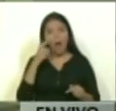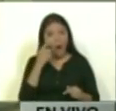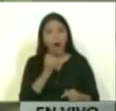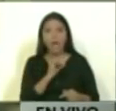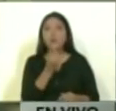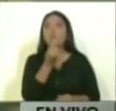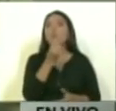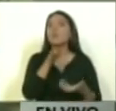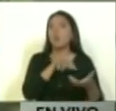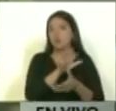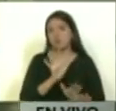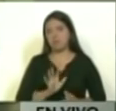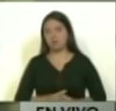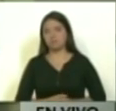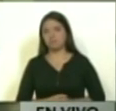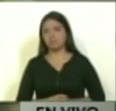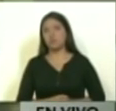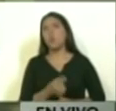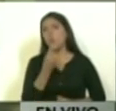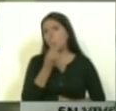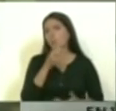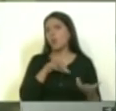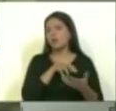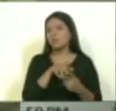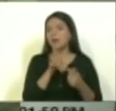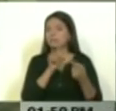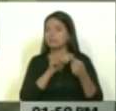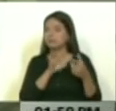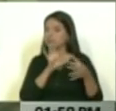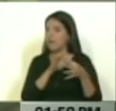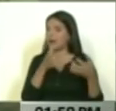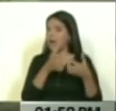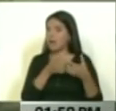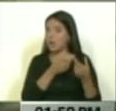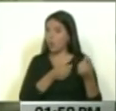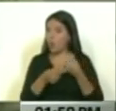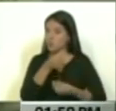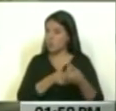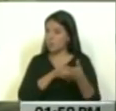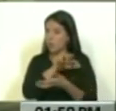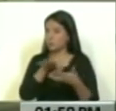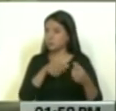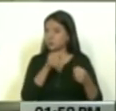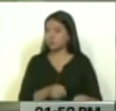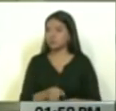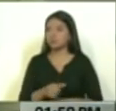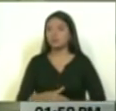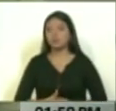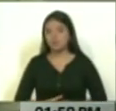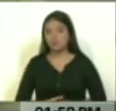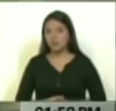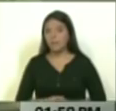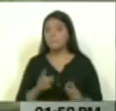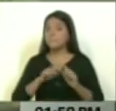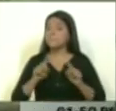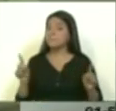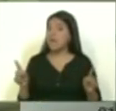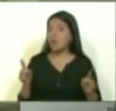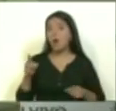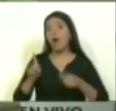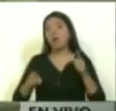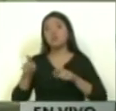problema. Unos vinculados a la guerra económica brutal, salvaje de la oligarquía y de la derecha. Pero muchos